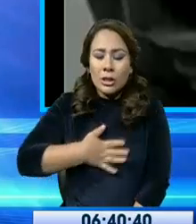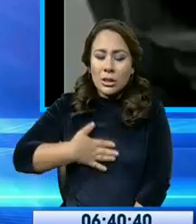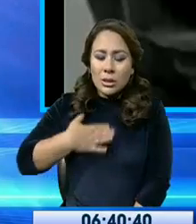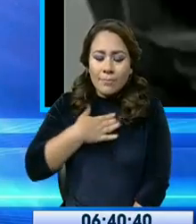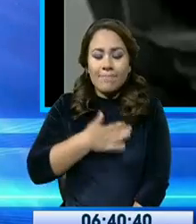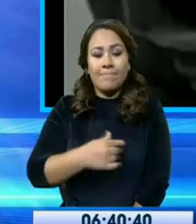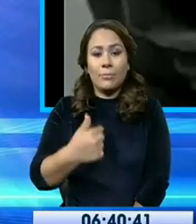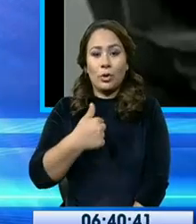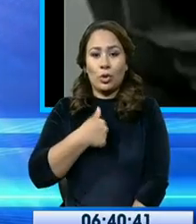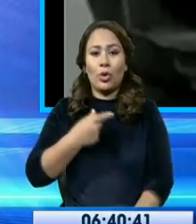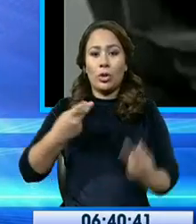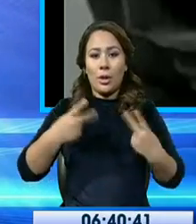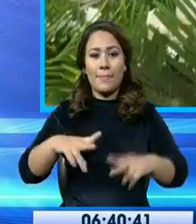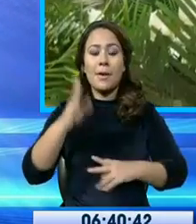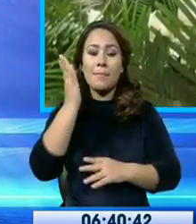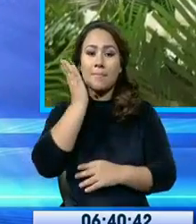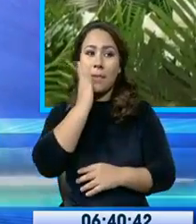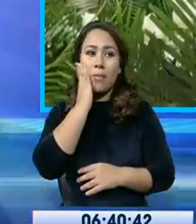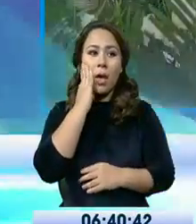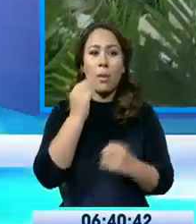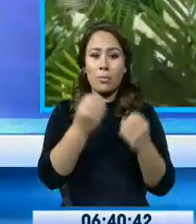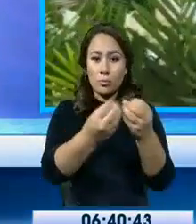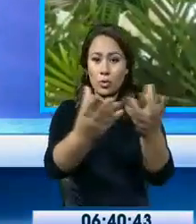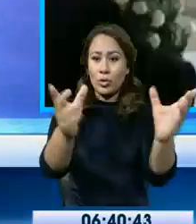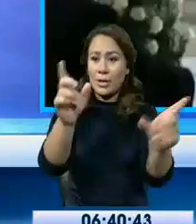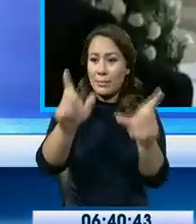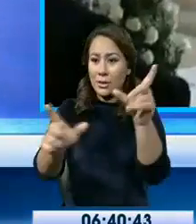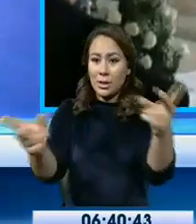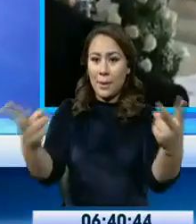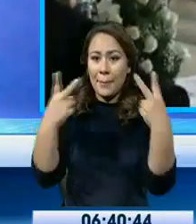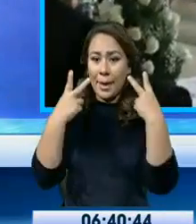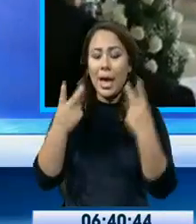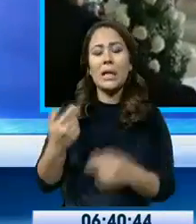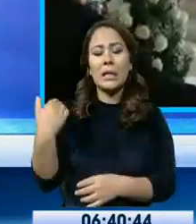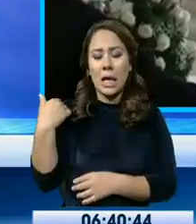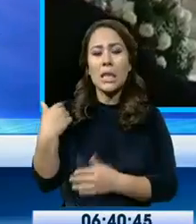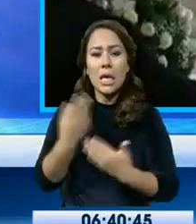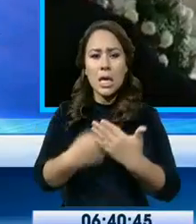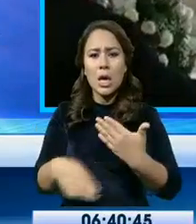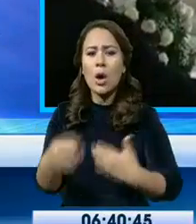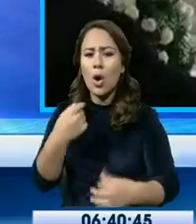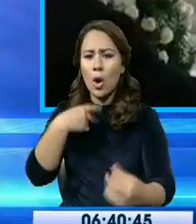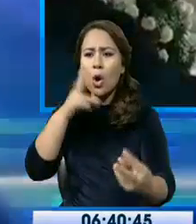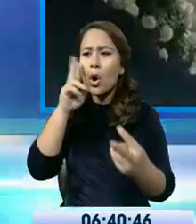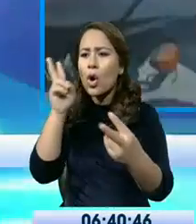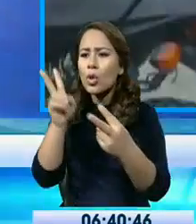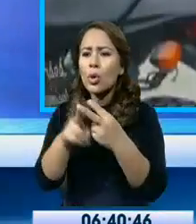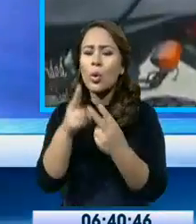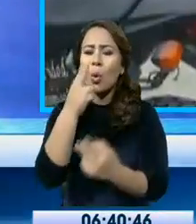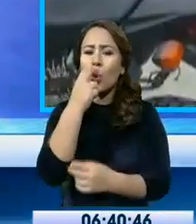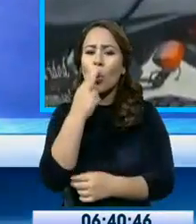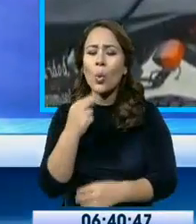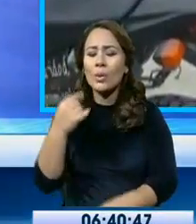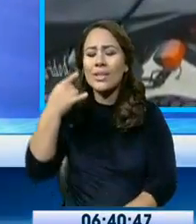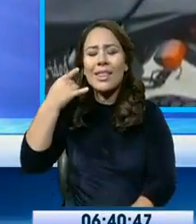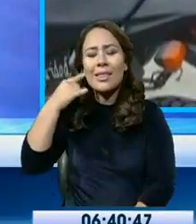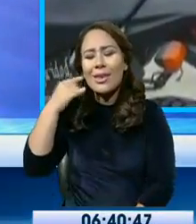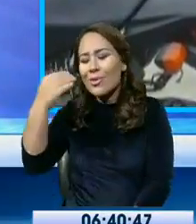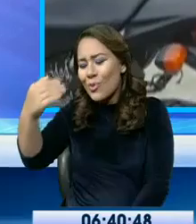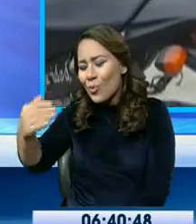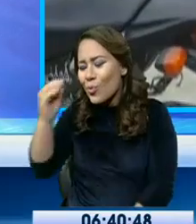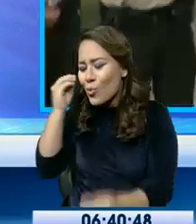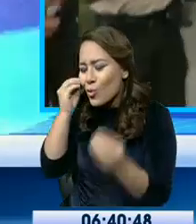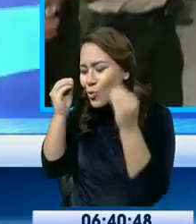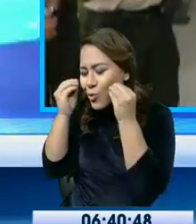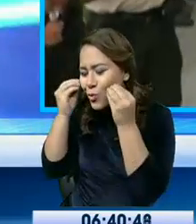es madre. Muchos de nuestros televidentes, aún no siéndolo, conocemos de cerca la dulzura de un niño, la dulzura de una